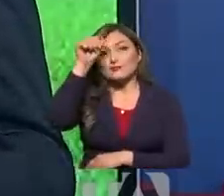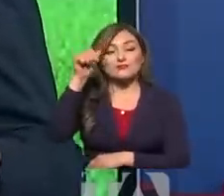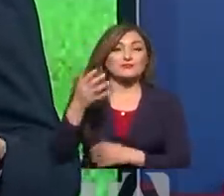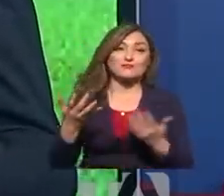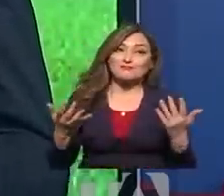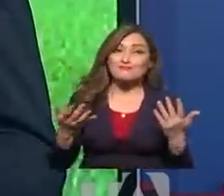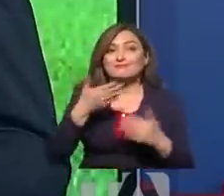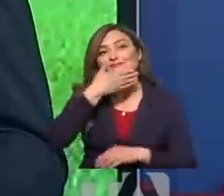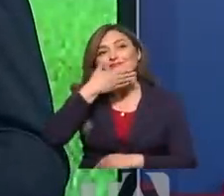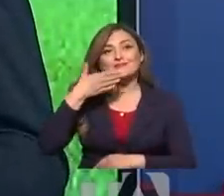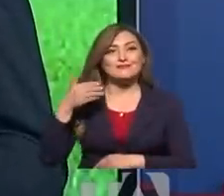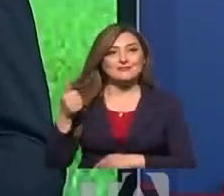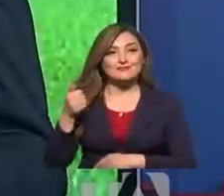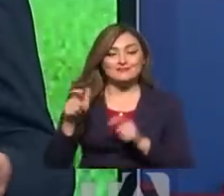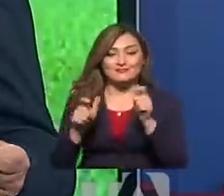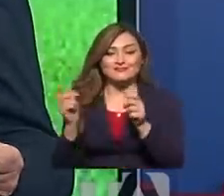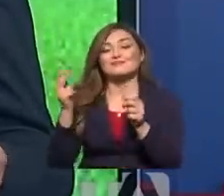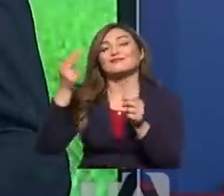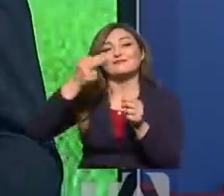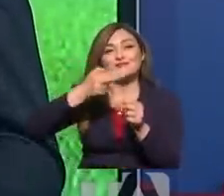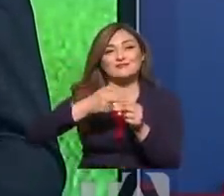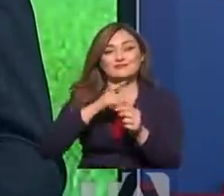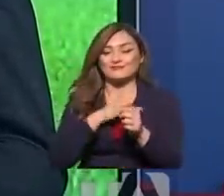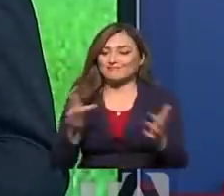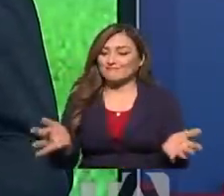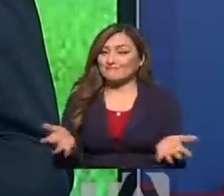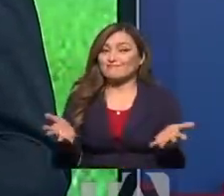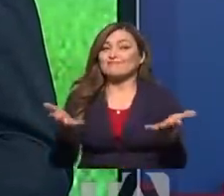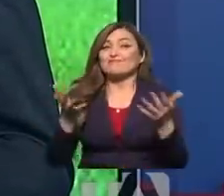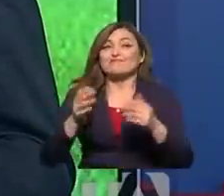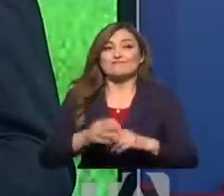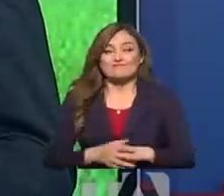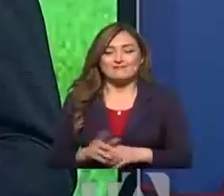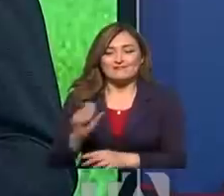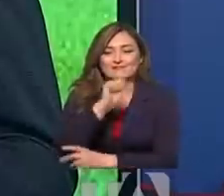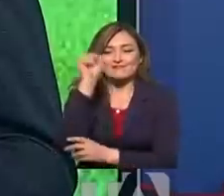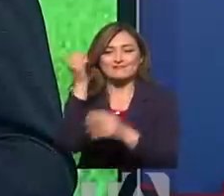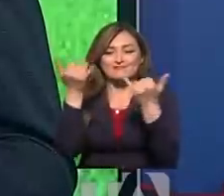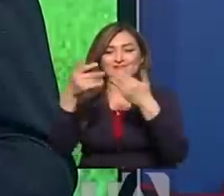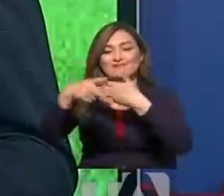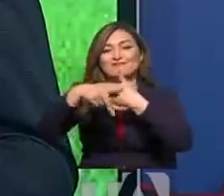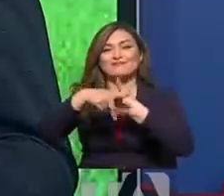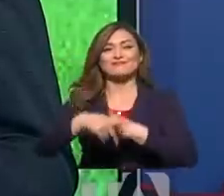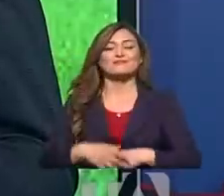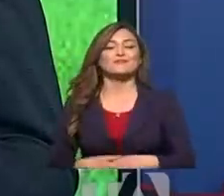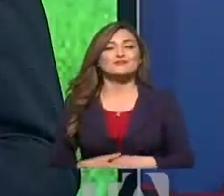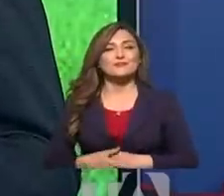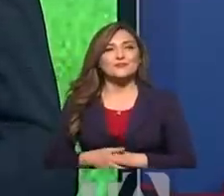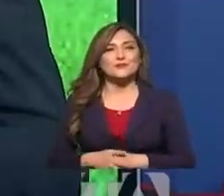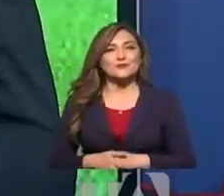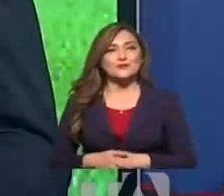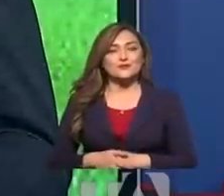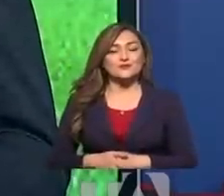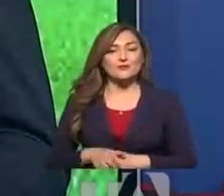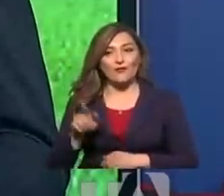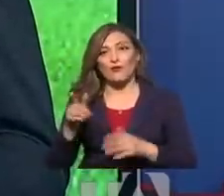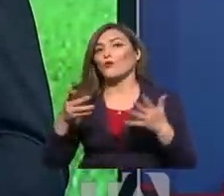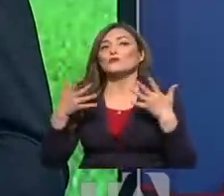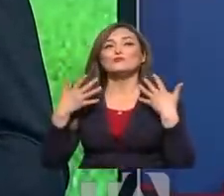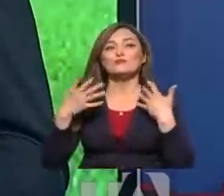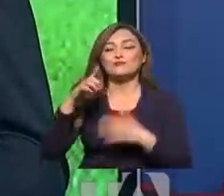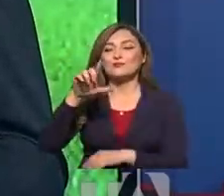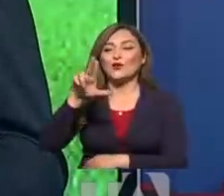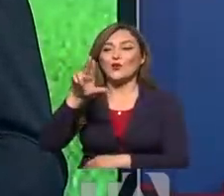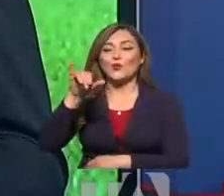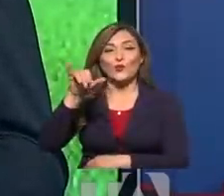Chile va a mejorar la asistencia, motivado el aficionado luego de la victoria hoy frente a Paraguay. En Guayaquil está